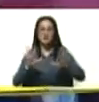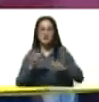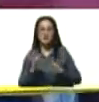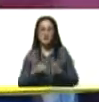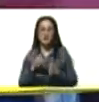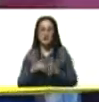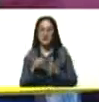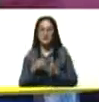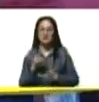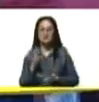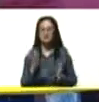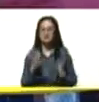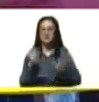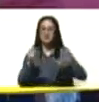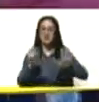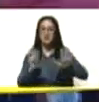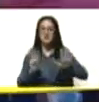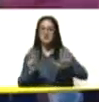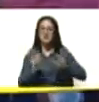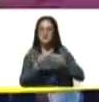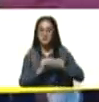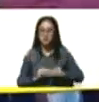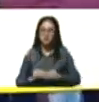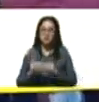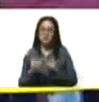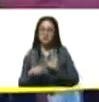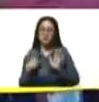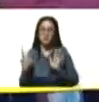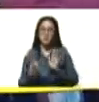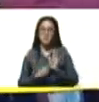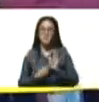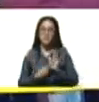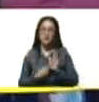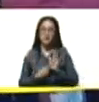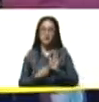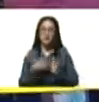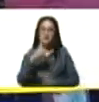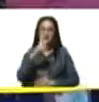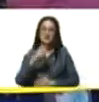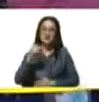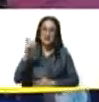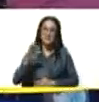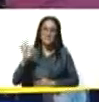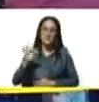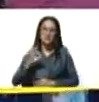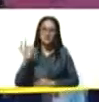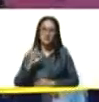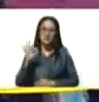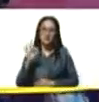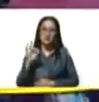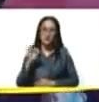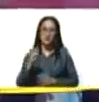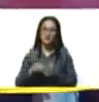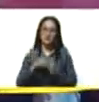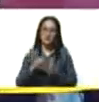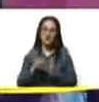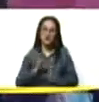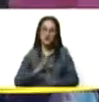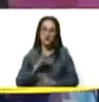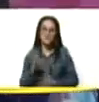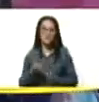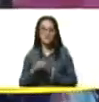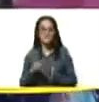pudiéramos estar viendo en 6 meses la recuperación plena del 100% de los trenes que están en Metro de Caracas